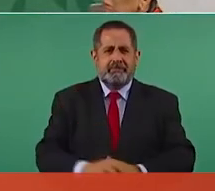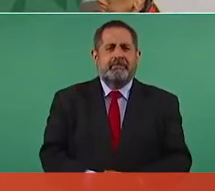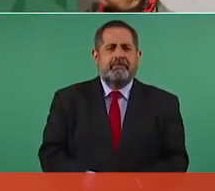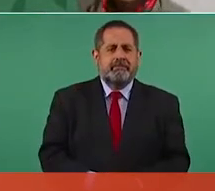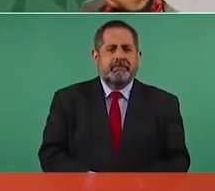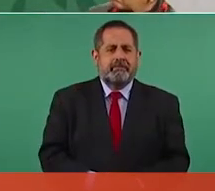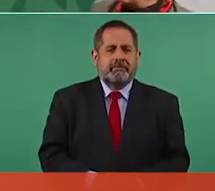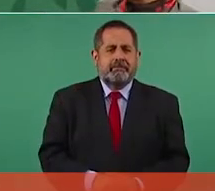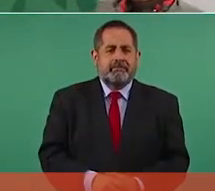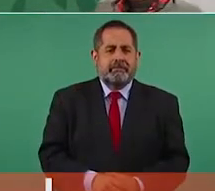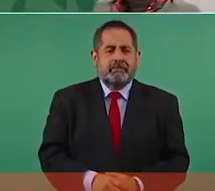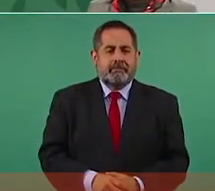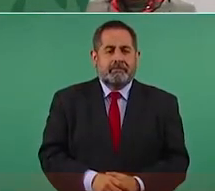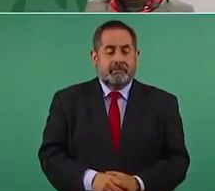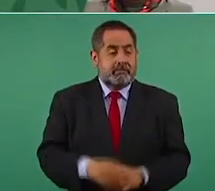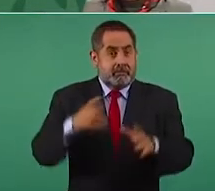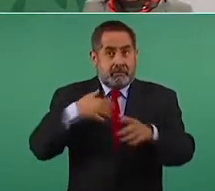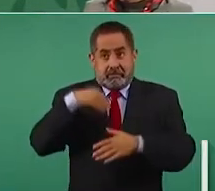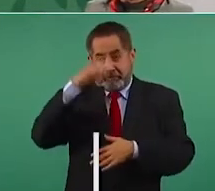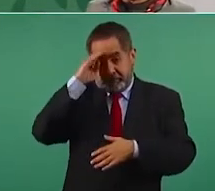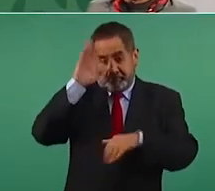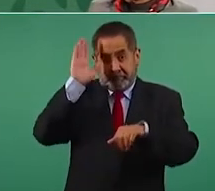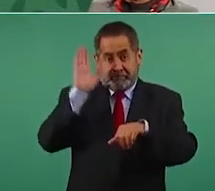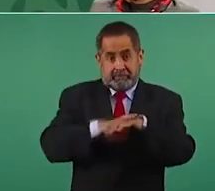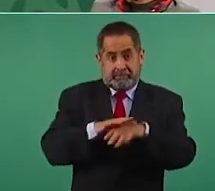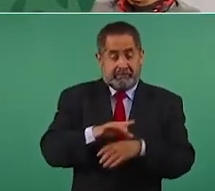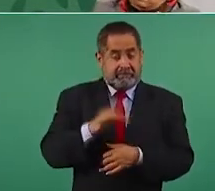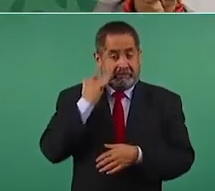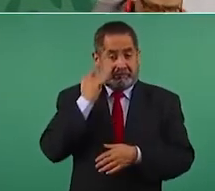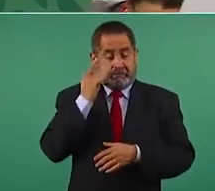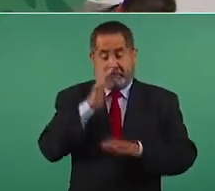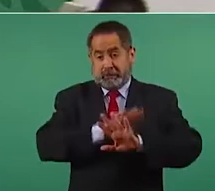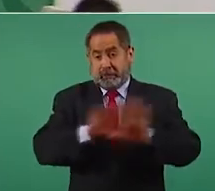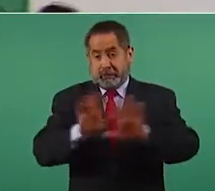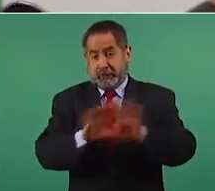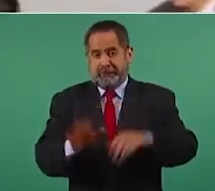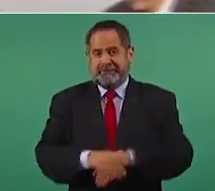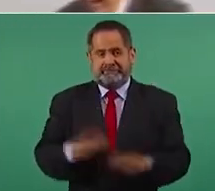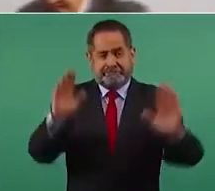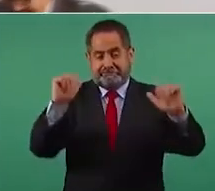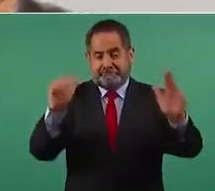No, yo pensaba que estaba más fresa, no, hombre.